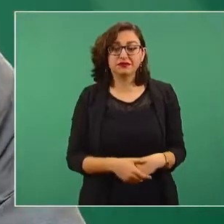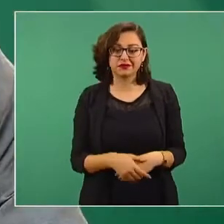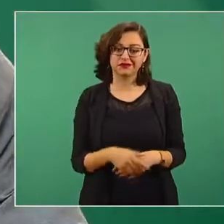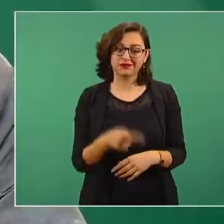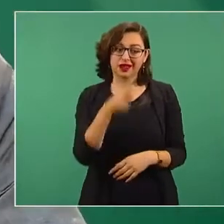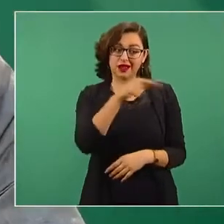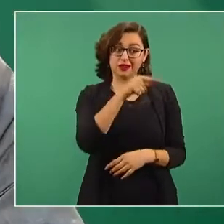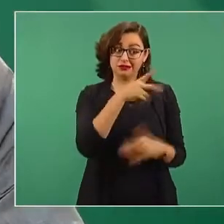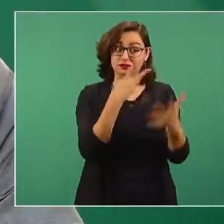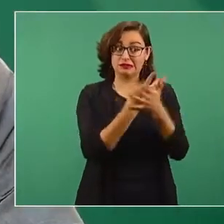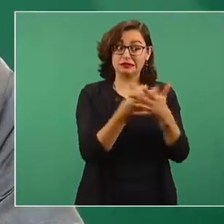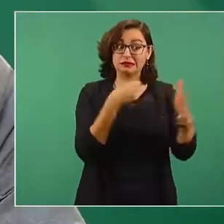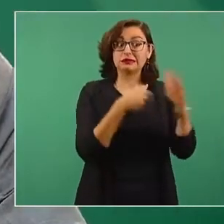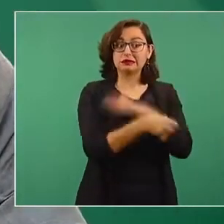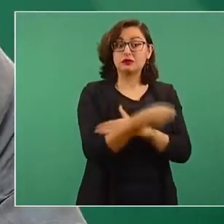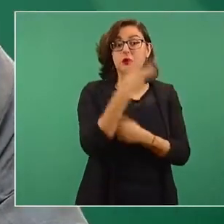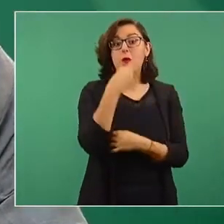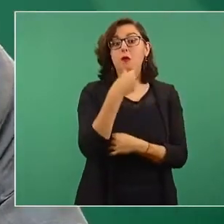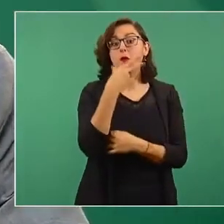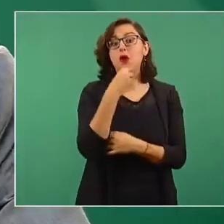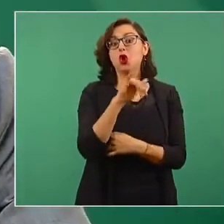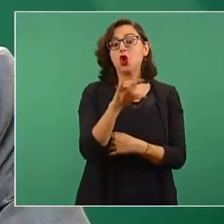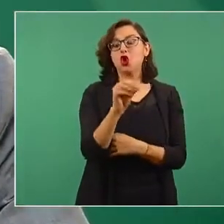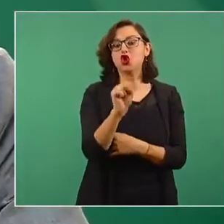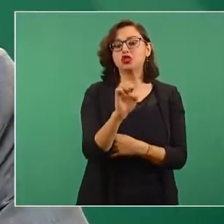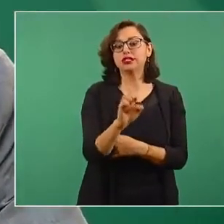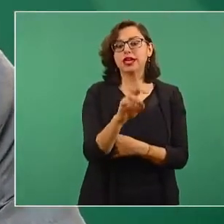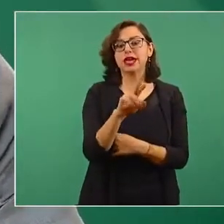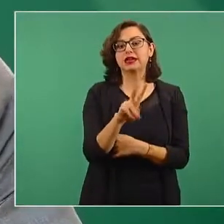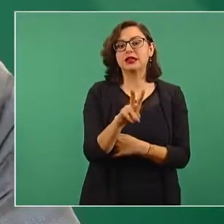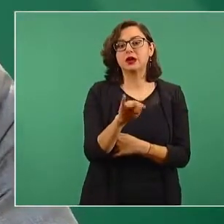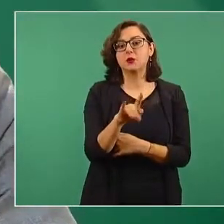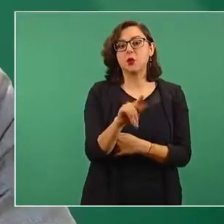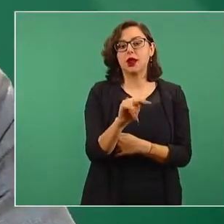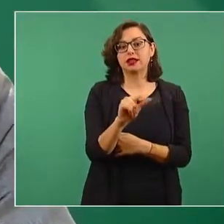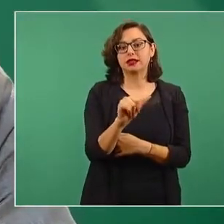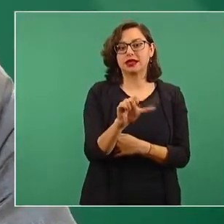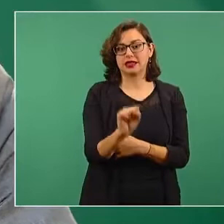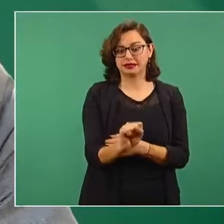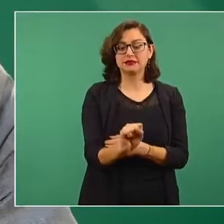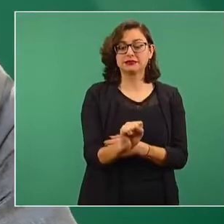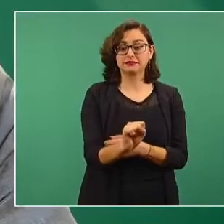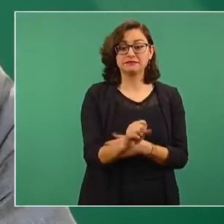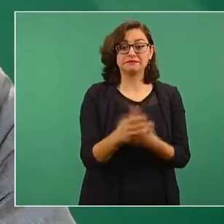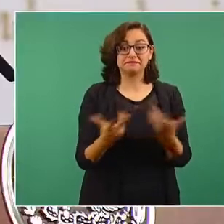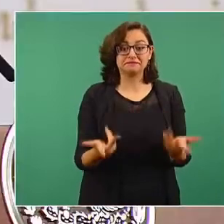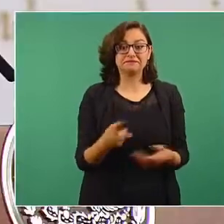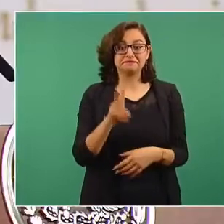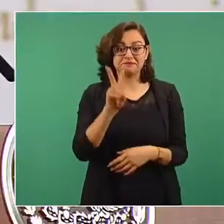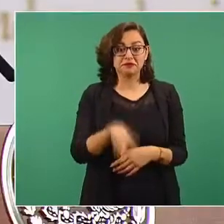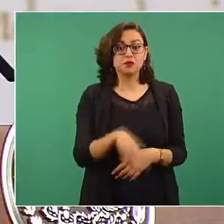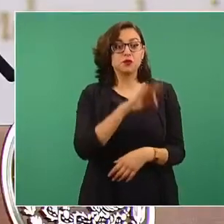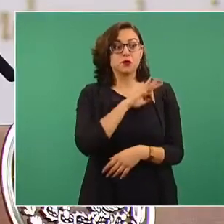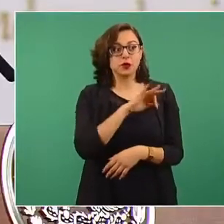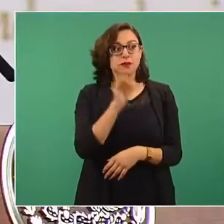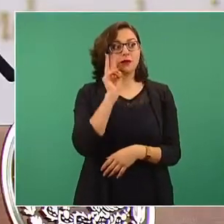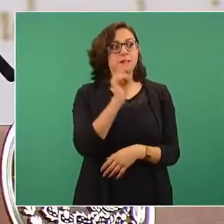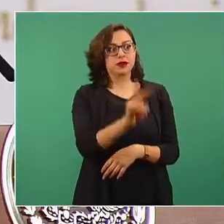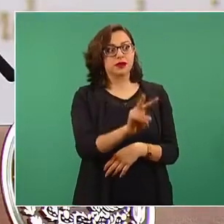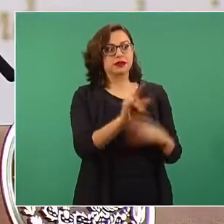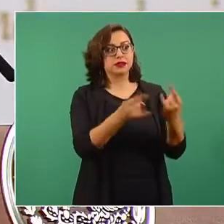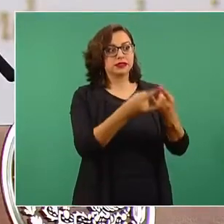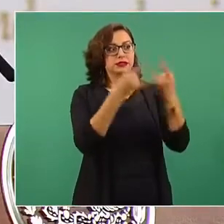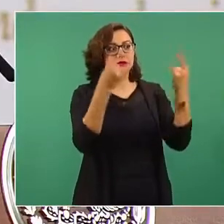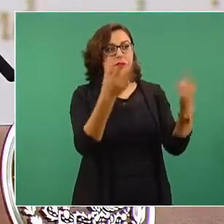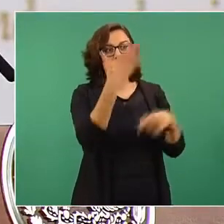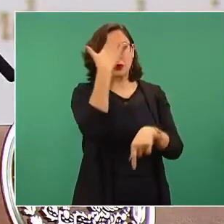Entonces es un viaje a la historia, a lo que fue el autoritarismo,